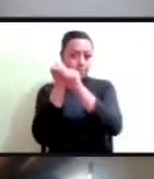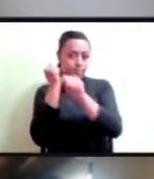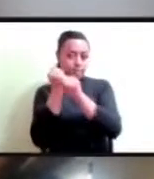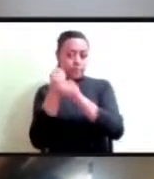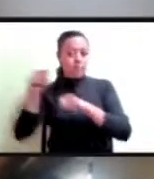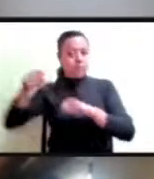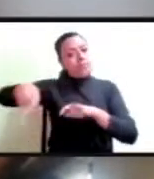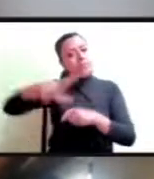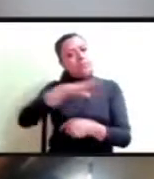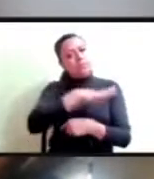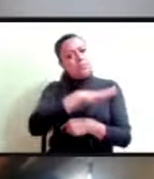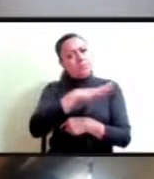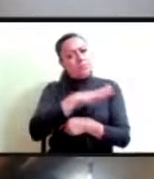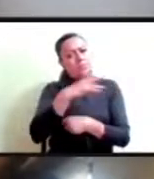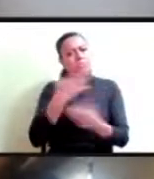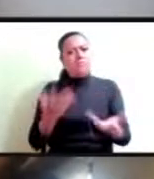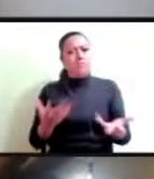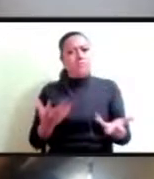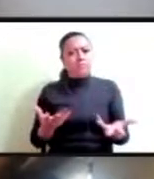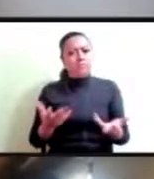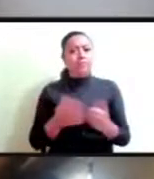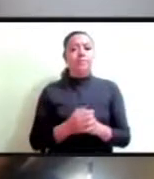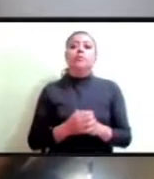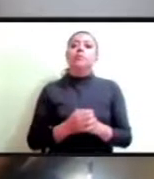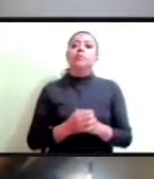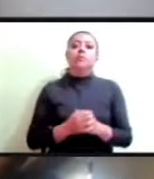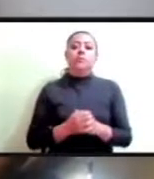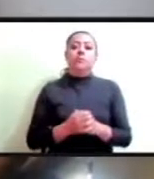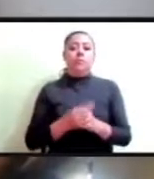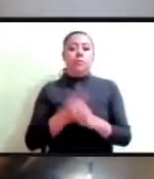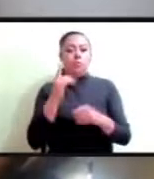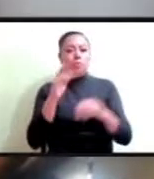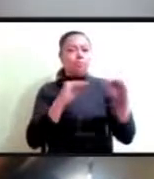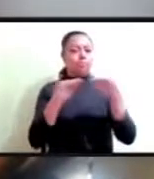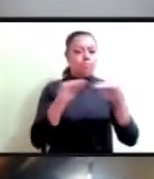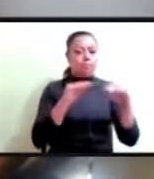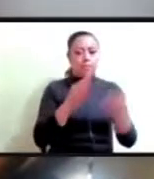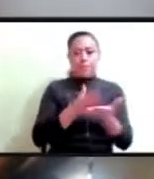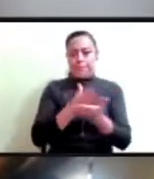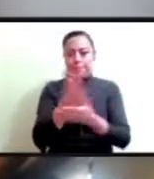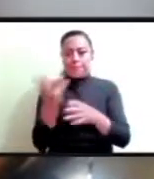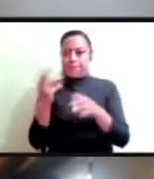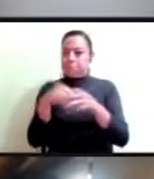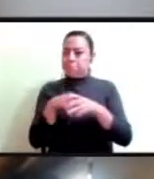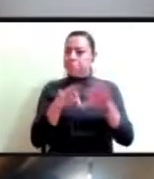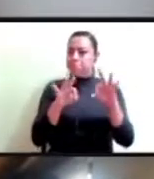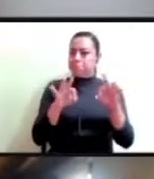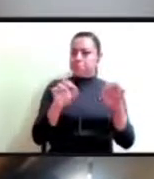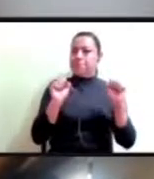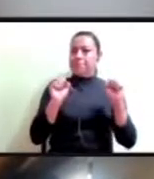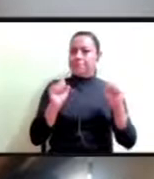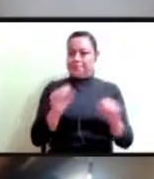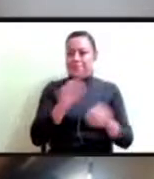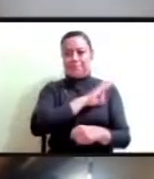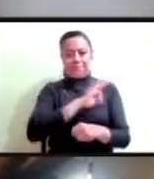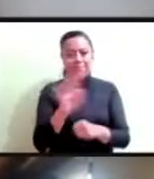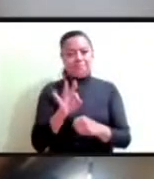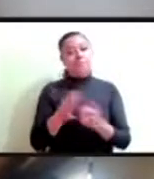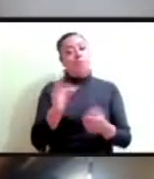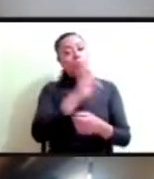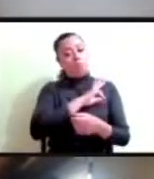una intermodalidad accesible, incluyente, eficiente y segura, que facilite su movilidad